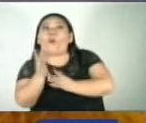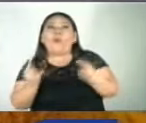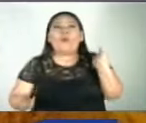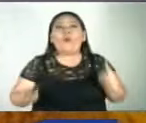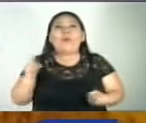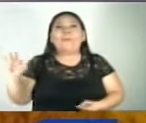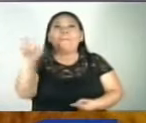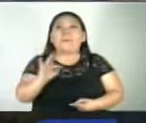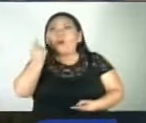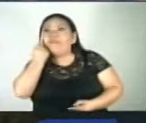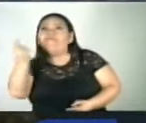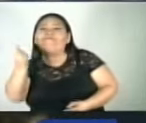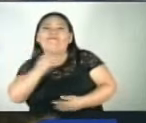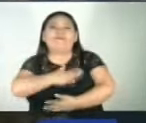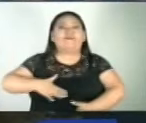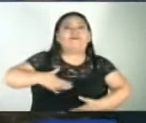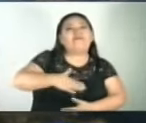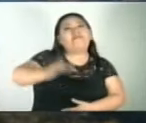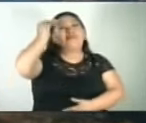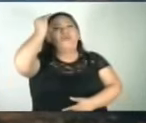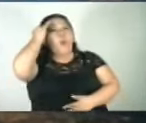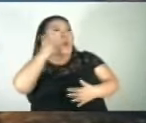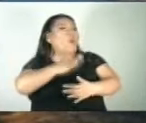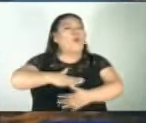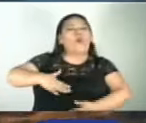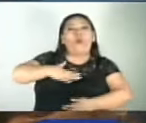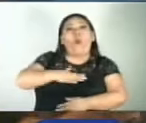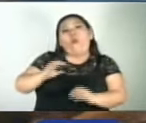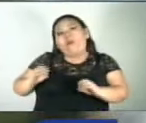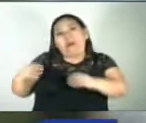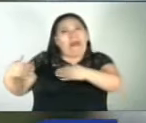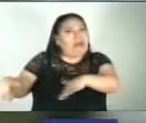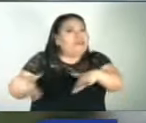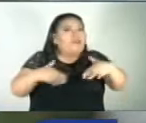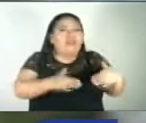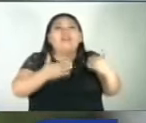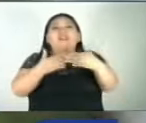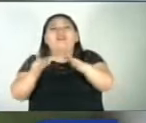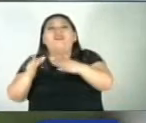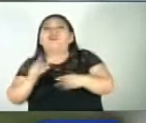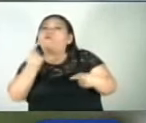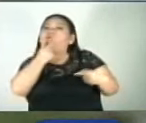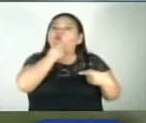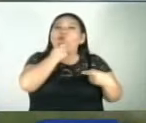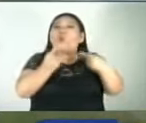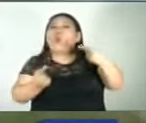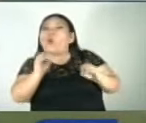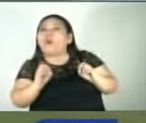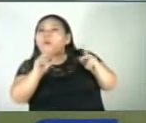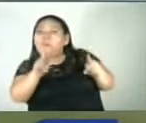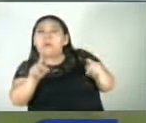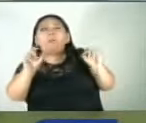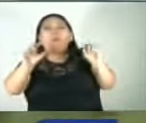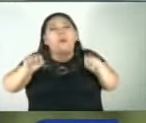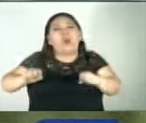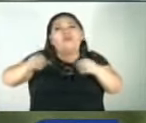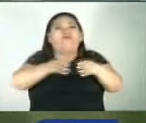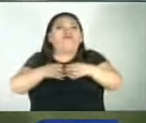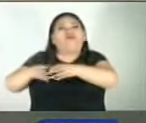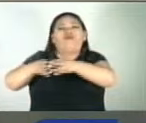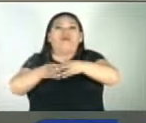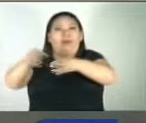hacer para divertirse, conocer, distraerse y muchas actividades más. Una de las opciones muy utilizadas es sumarse a viajes de tour